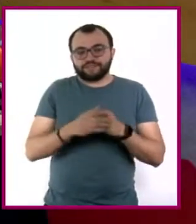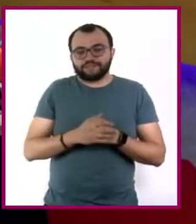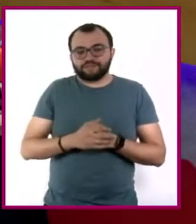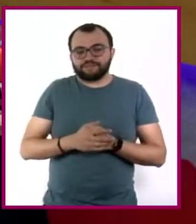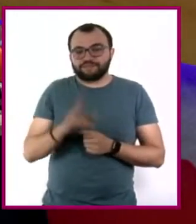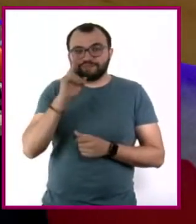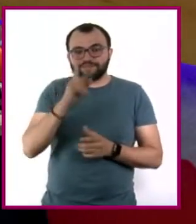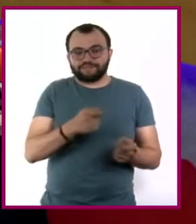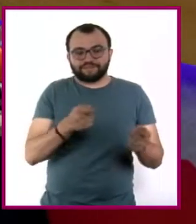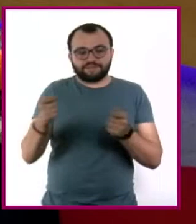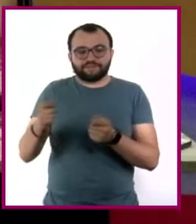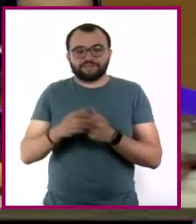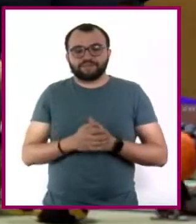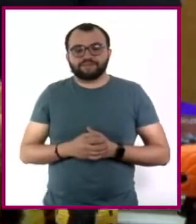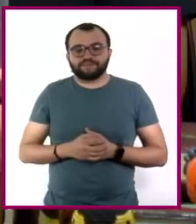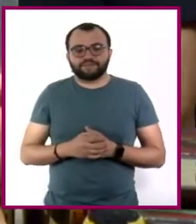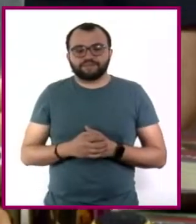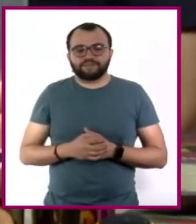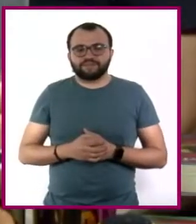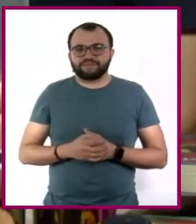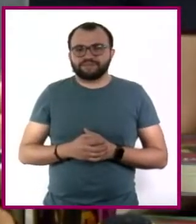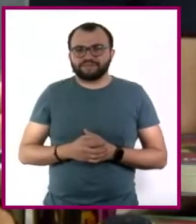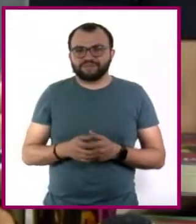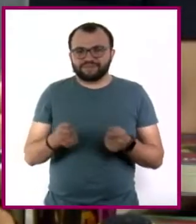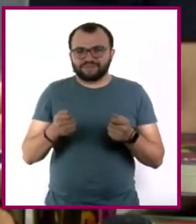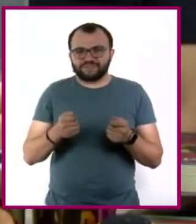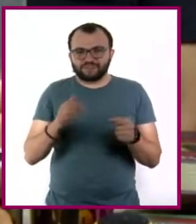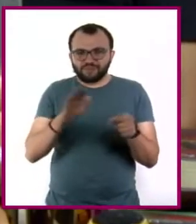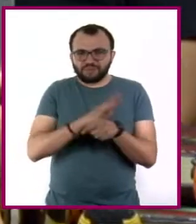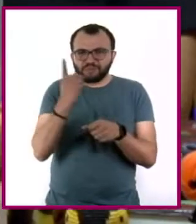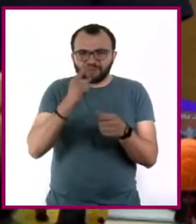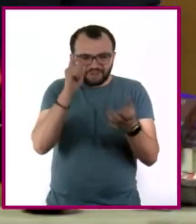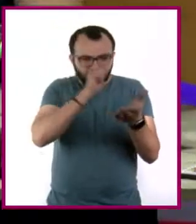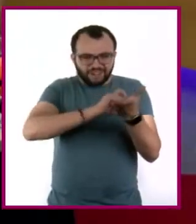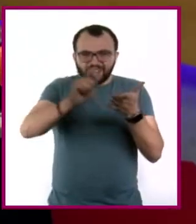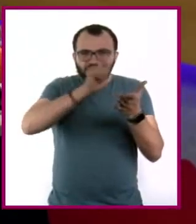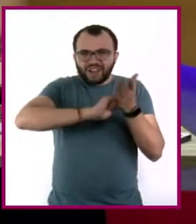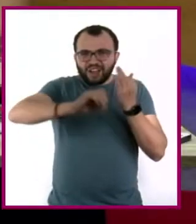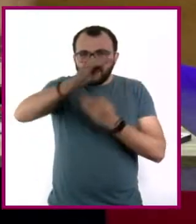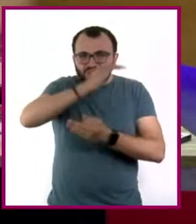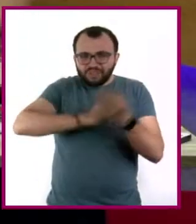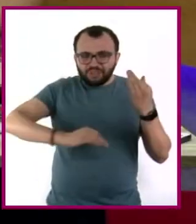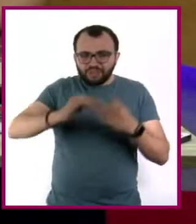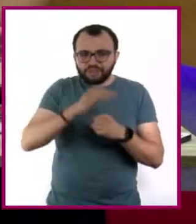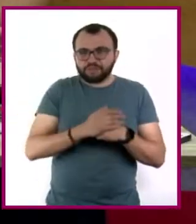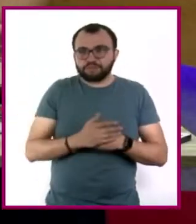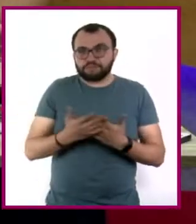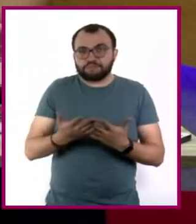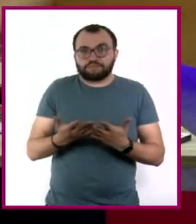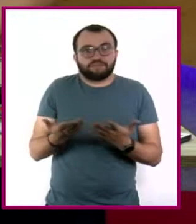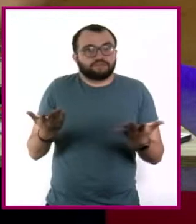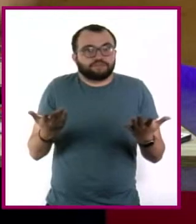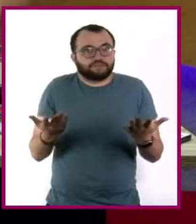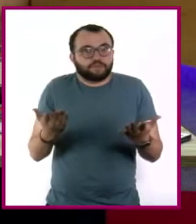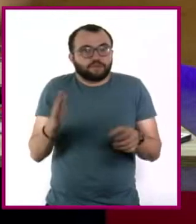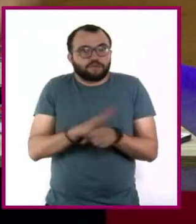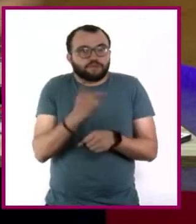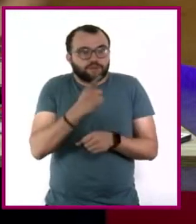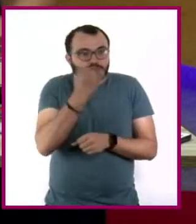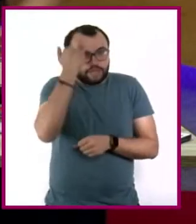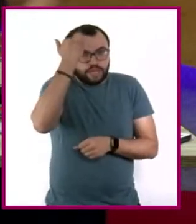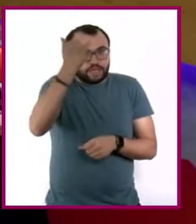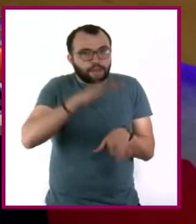aquí está. Hugo, ¿por qué subrayaste toda la hoja? Pues bueno, es que subrayé las ideas